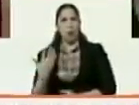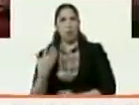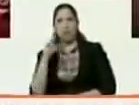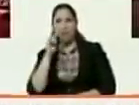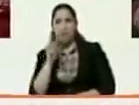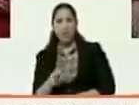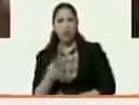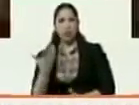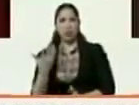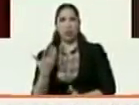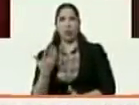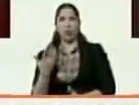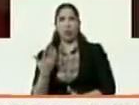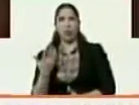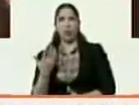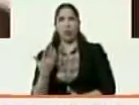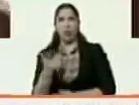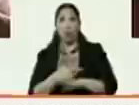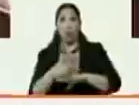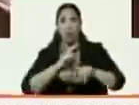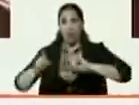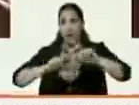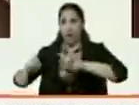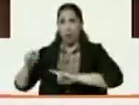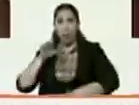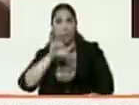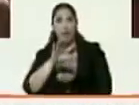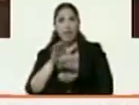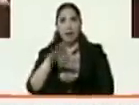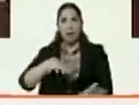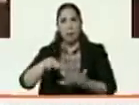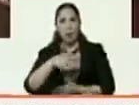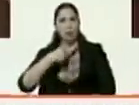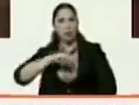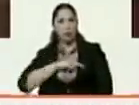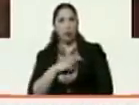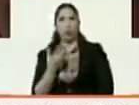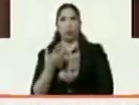por el escenario de estar ahí gobernando este país en la situación que hemos estado.